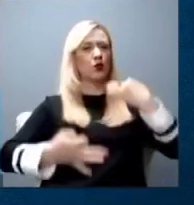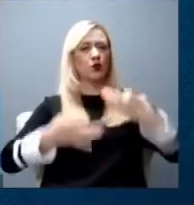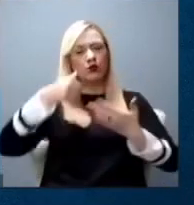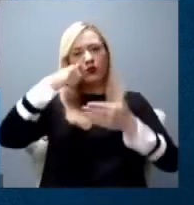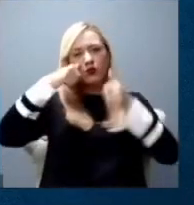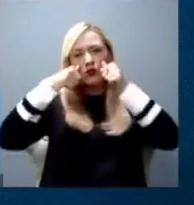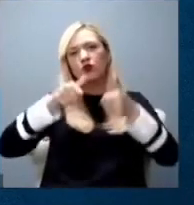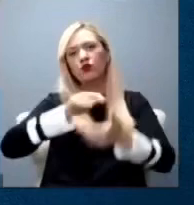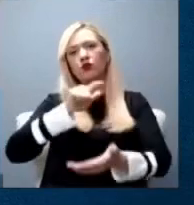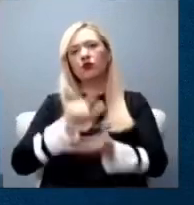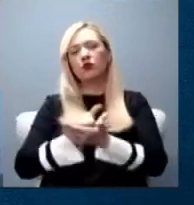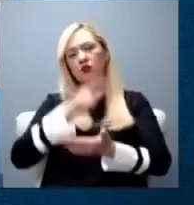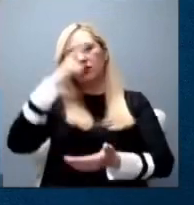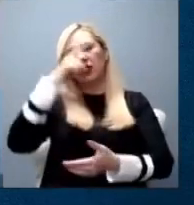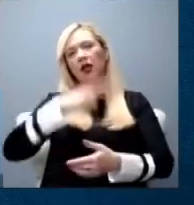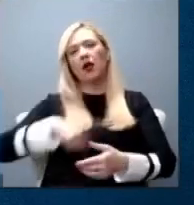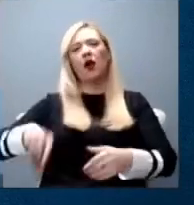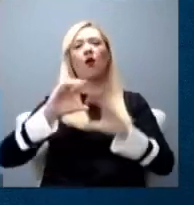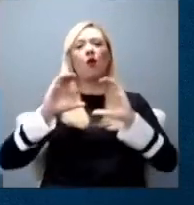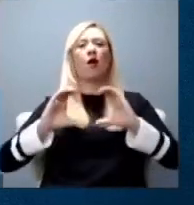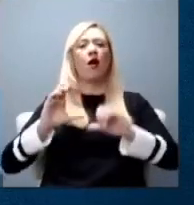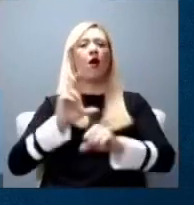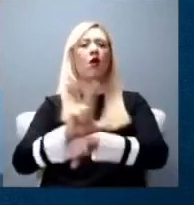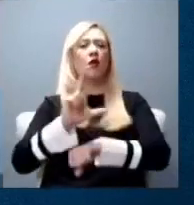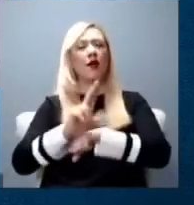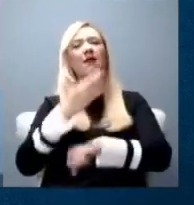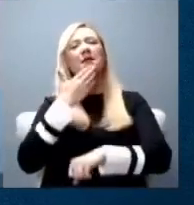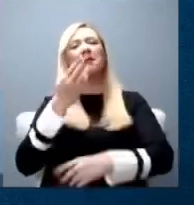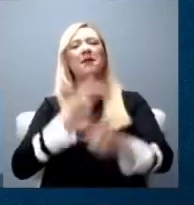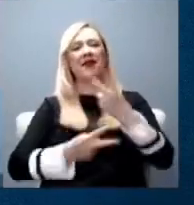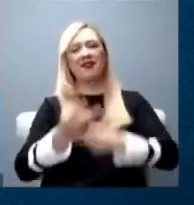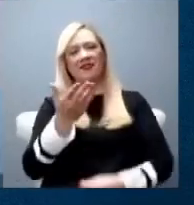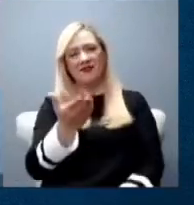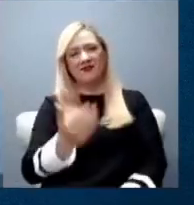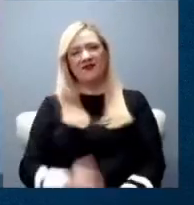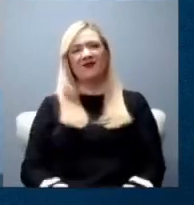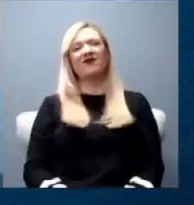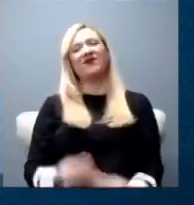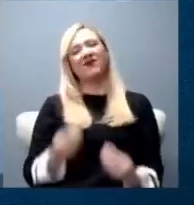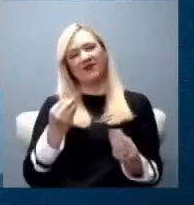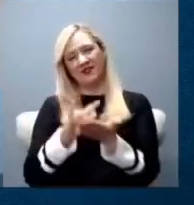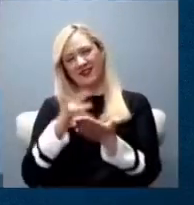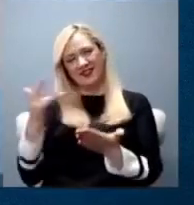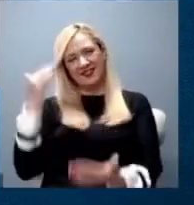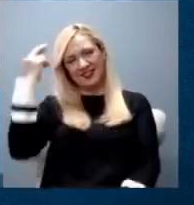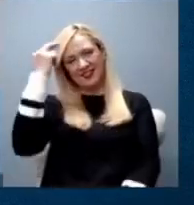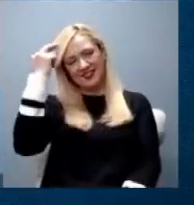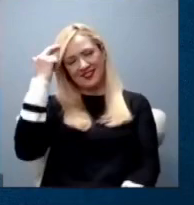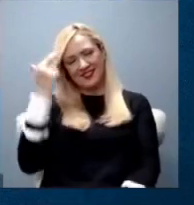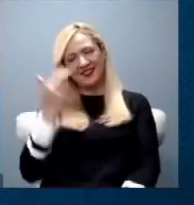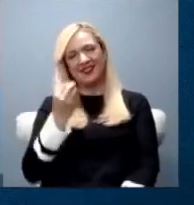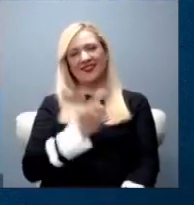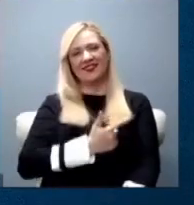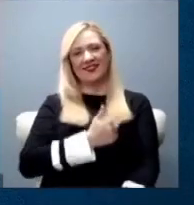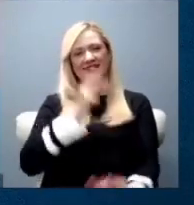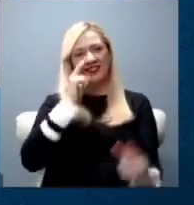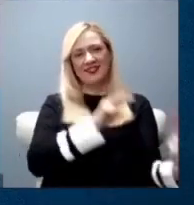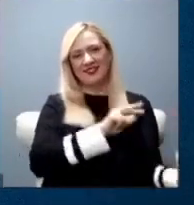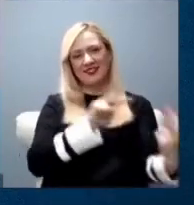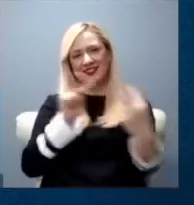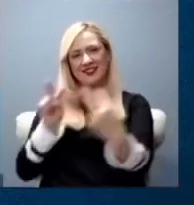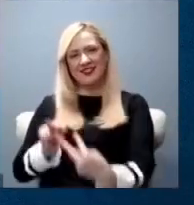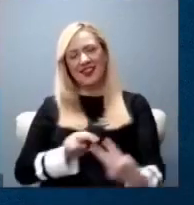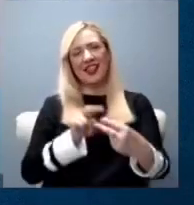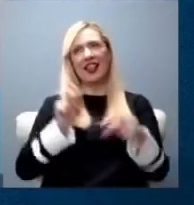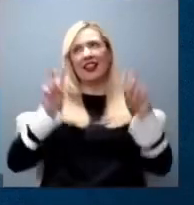del sector justicia y seguridad en Honduras. Bienvenido, Joaquín. Muchísimas gracias, Roberto, por la invitación. Es un placer estar aquí con mis colegas abordando un tema